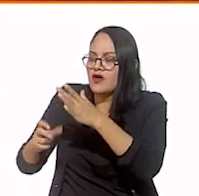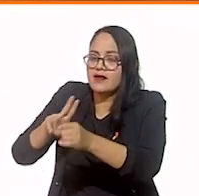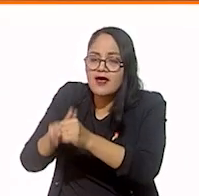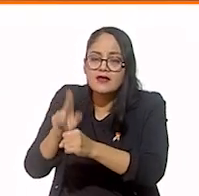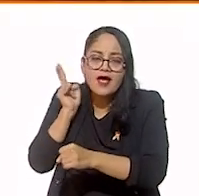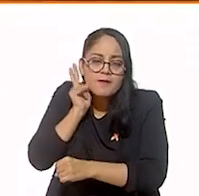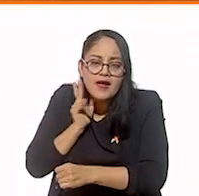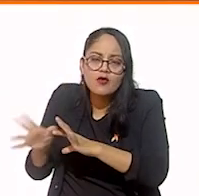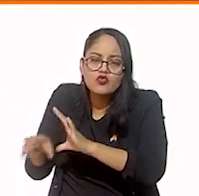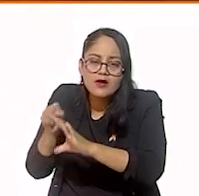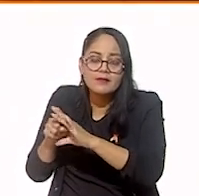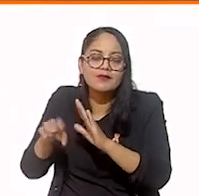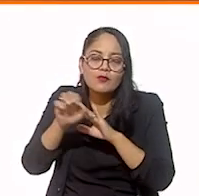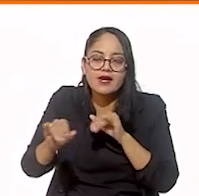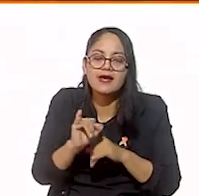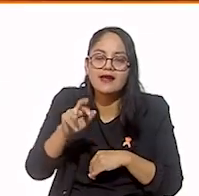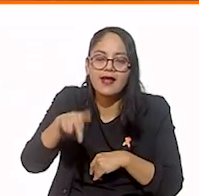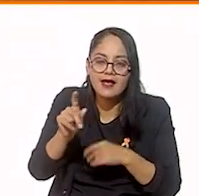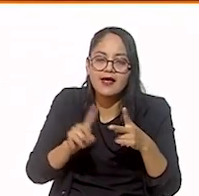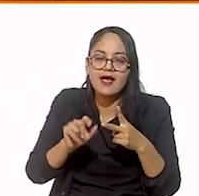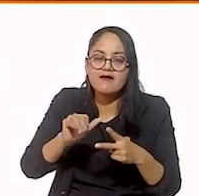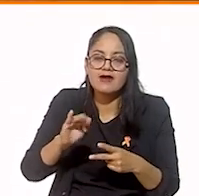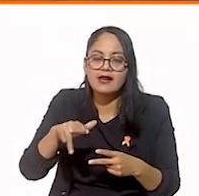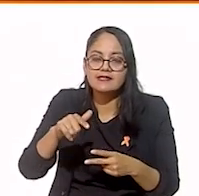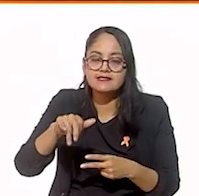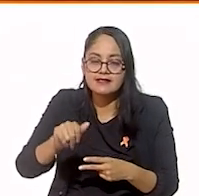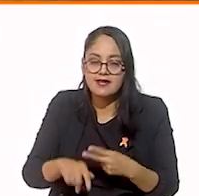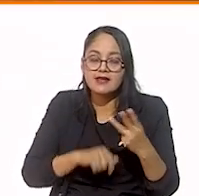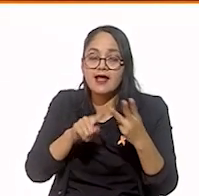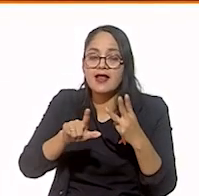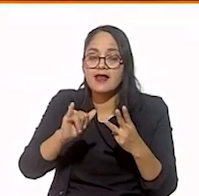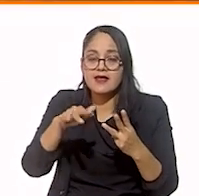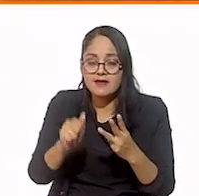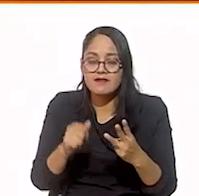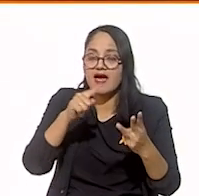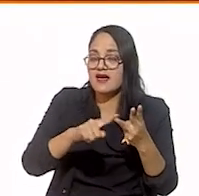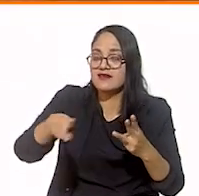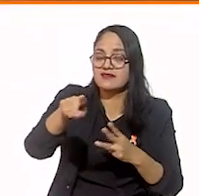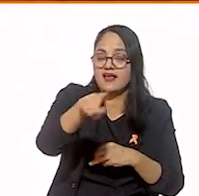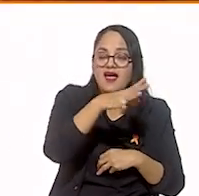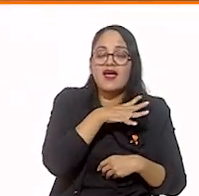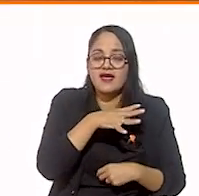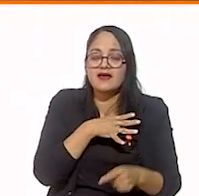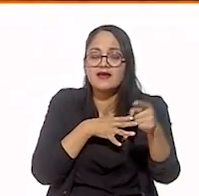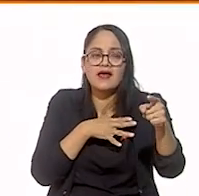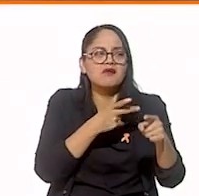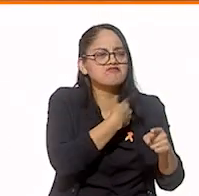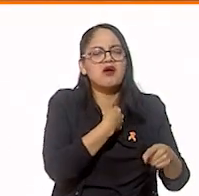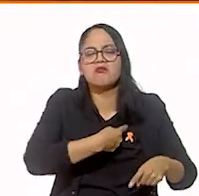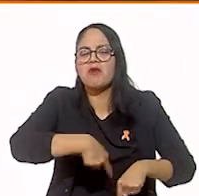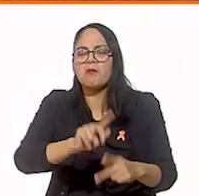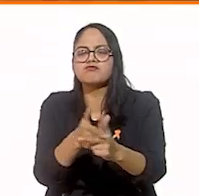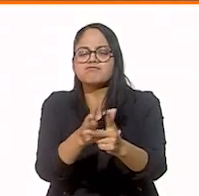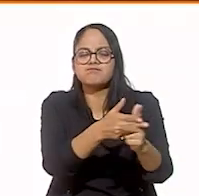mira lo que pasó en Afganistán, mira lo que pasó en Libia. Es decir, tú vas, avasallas los estados nacionales, masacras a sus liderazgos